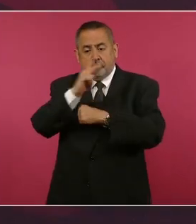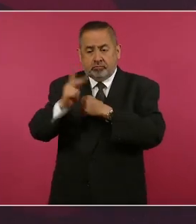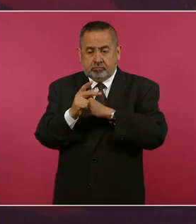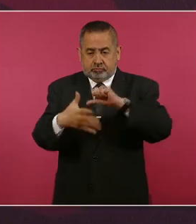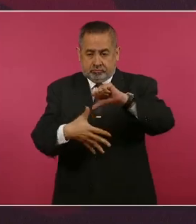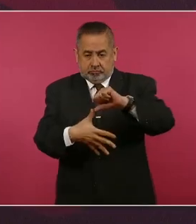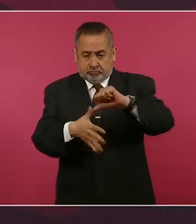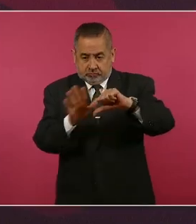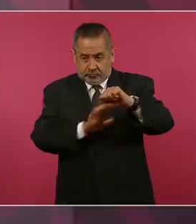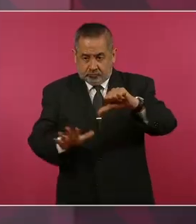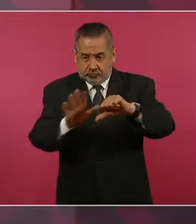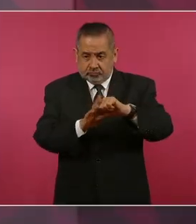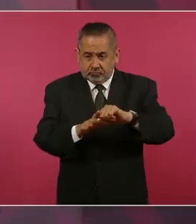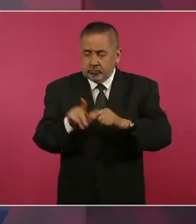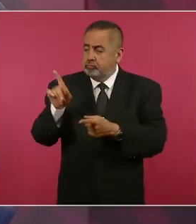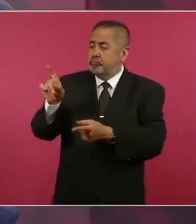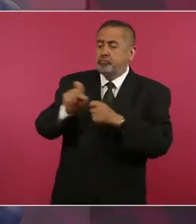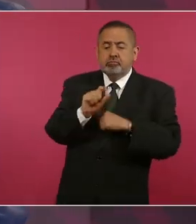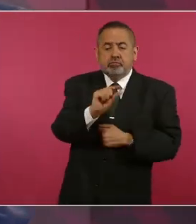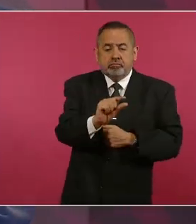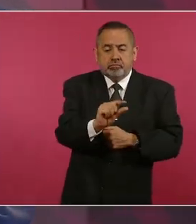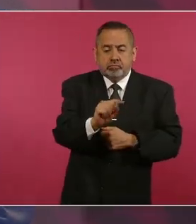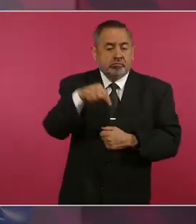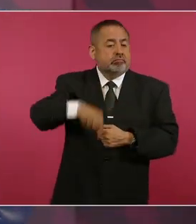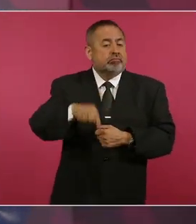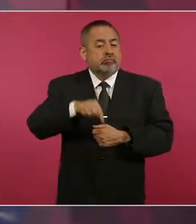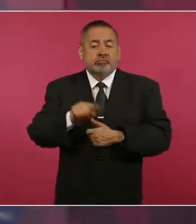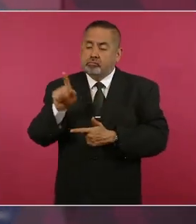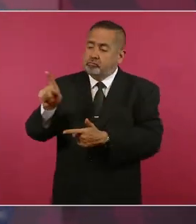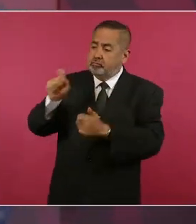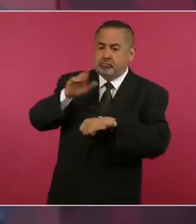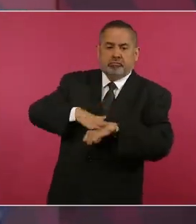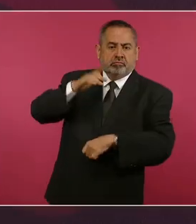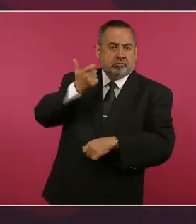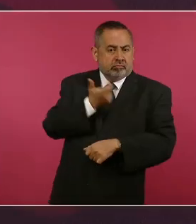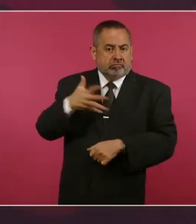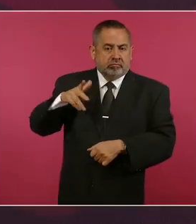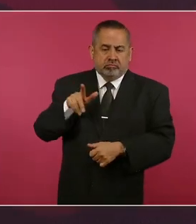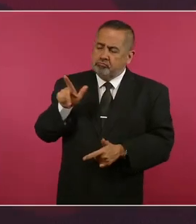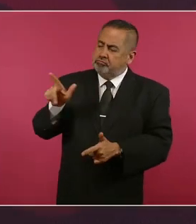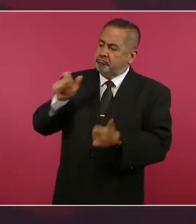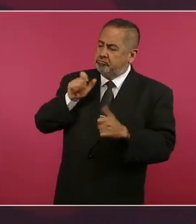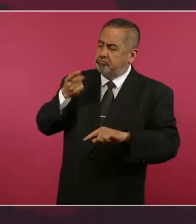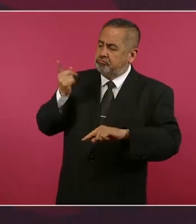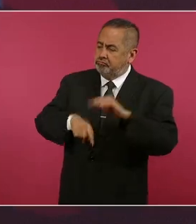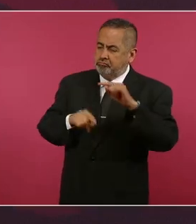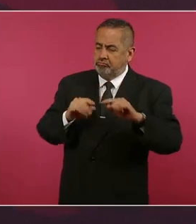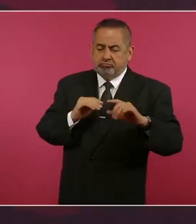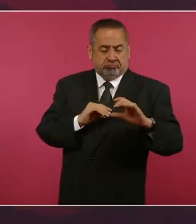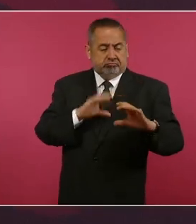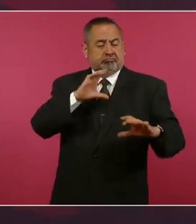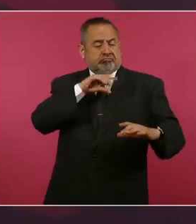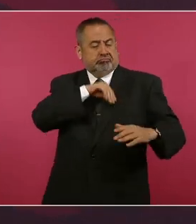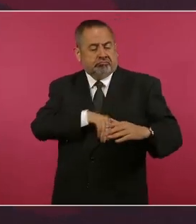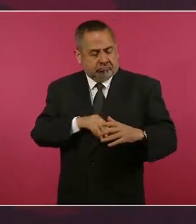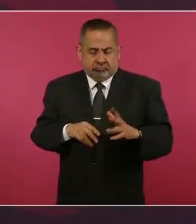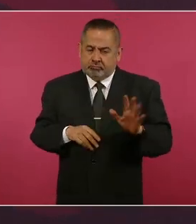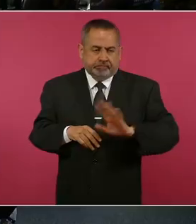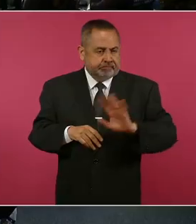y del mundo. Entonces, enviamos una iniciativa y se